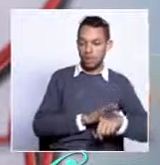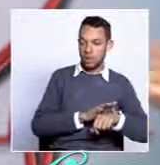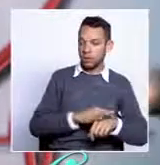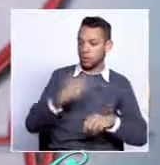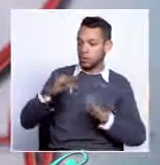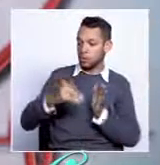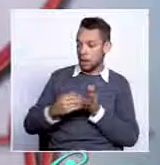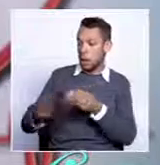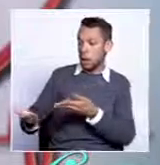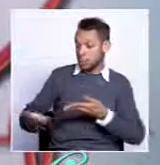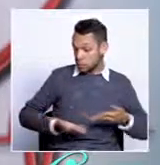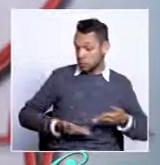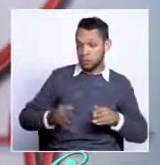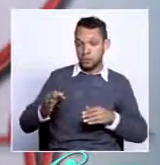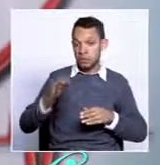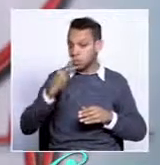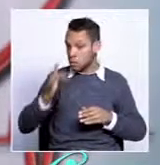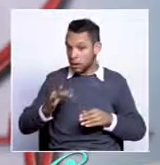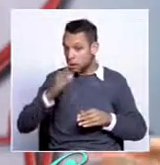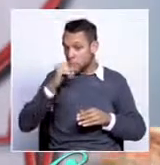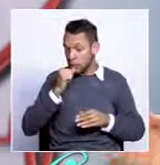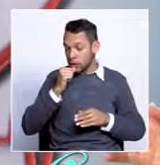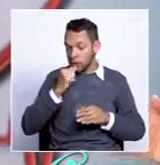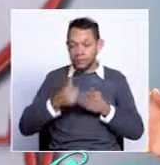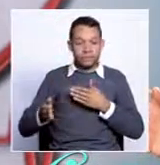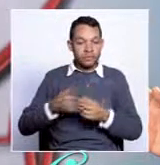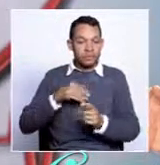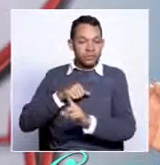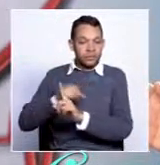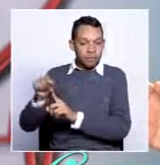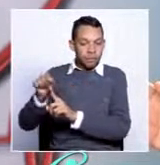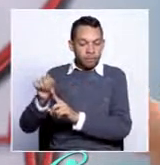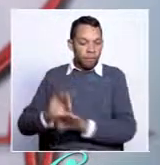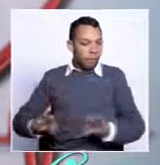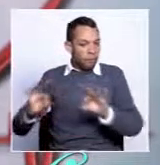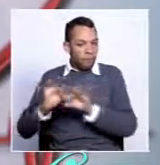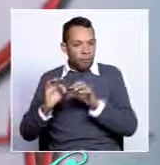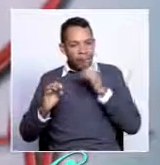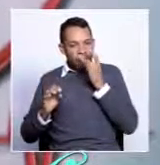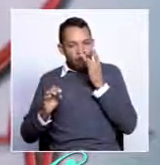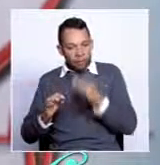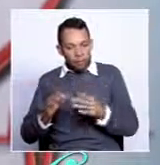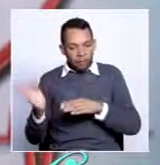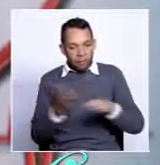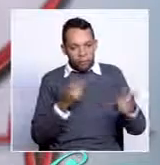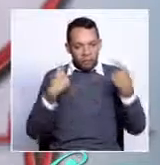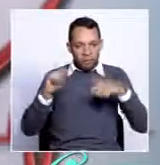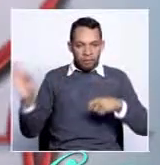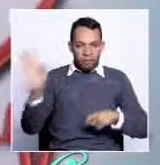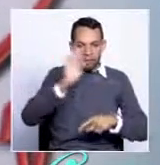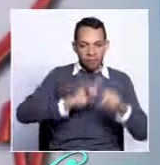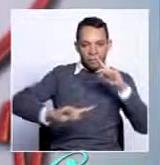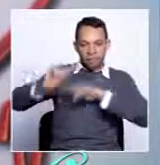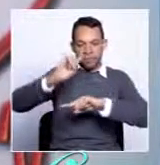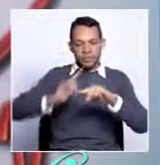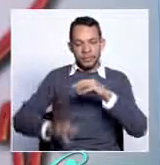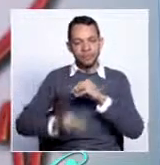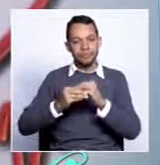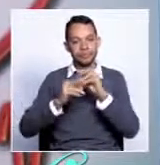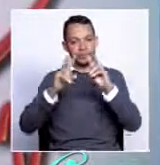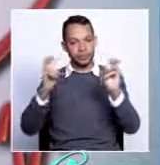más importante que la de los otros médicos para que tengan una atención médica oportuna vamos a ir a este corte comerciales para que